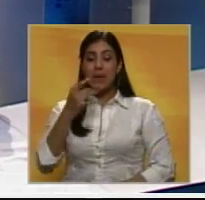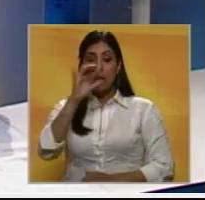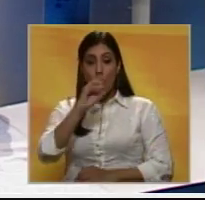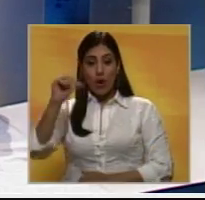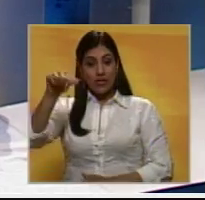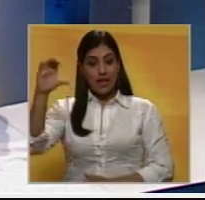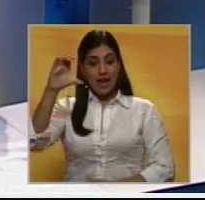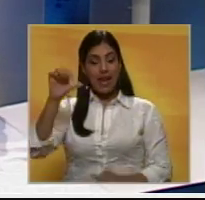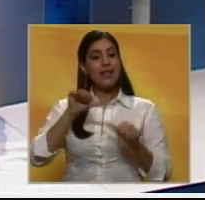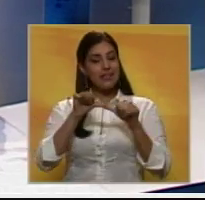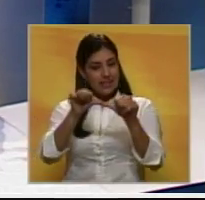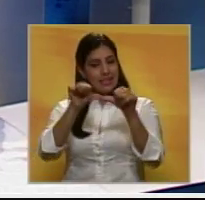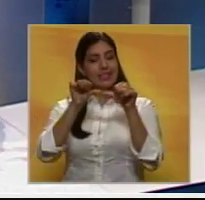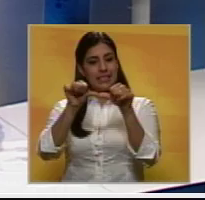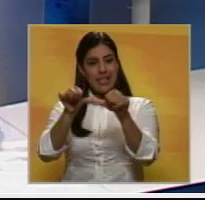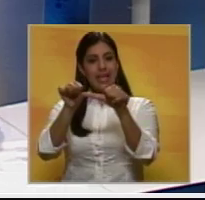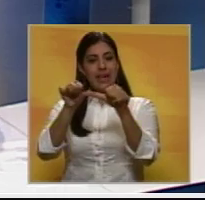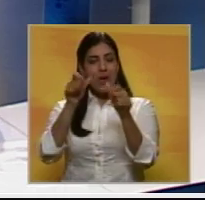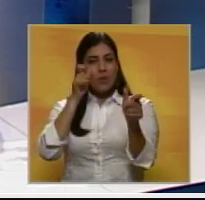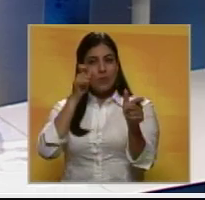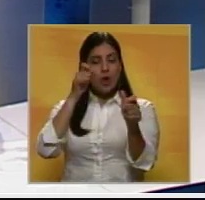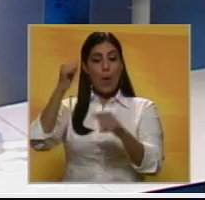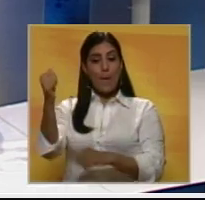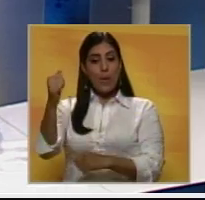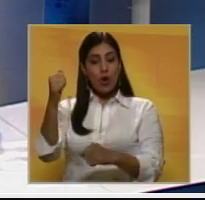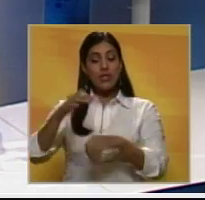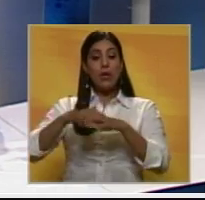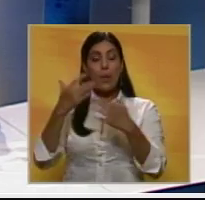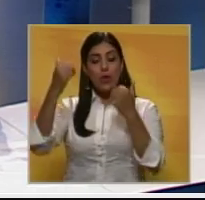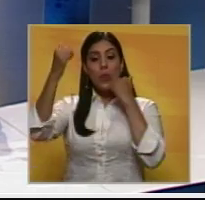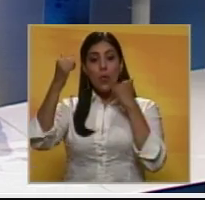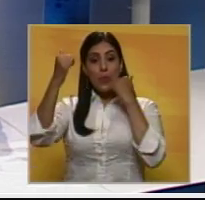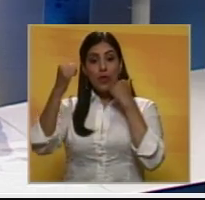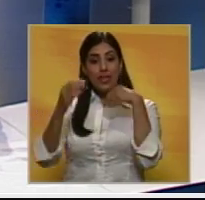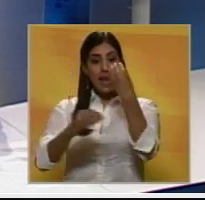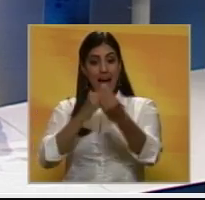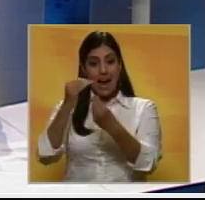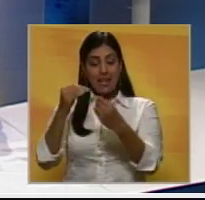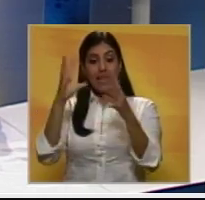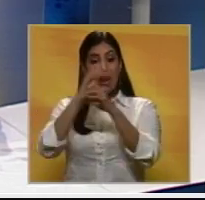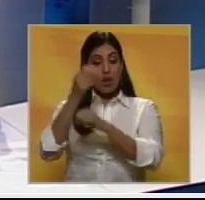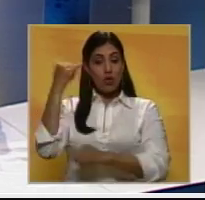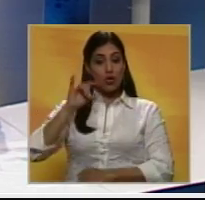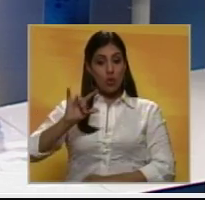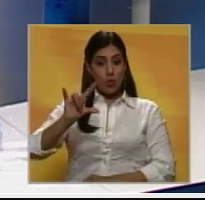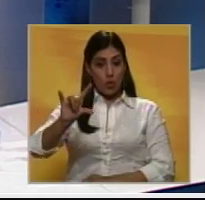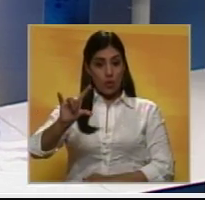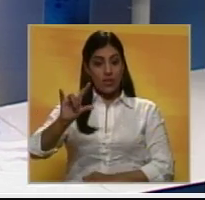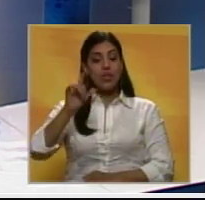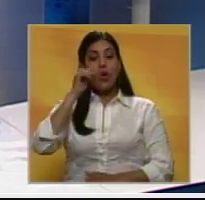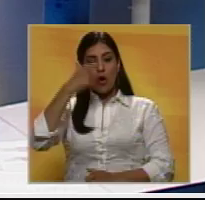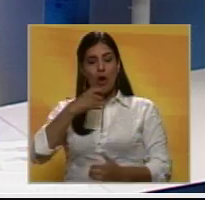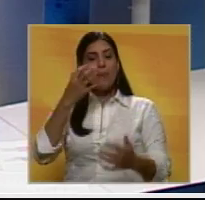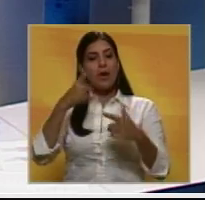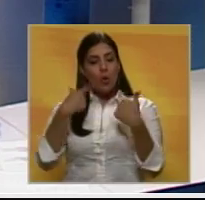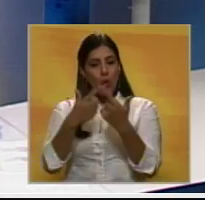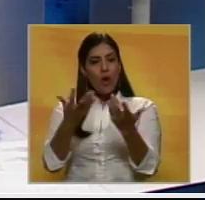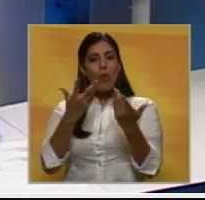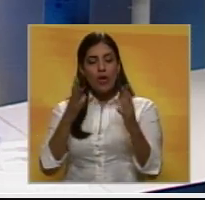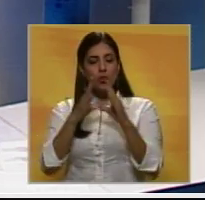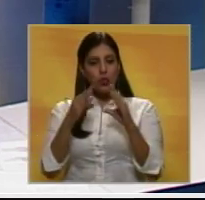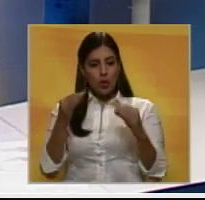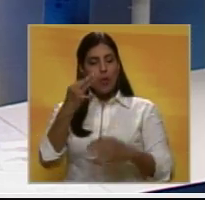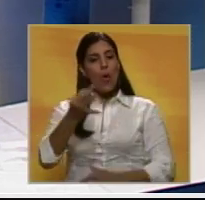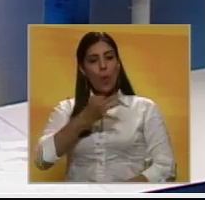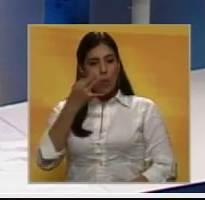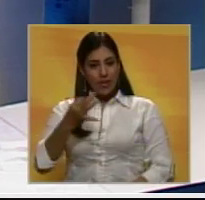oeste de Caracas, se mantiene el resguardo policial tras las protestas registradas la noche del lunes. Euclides Sotillo, desde el lugar, nos